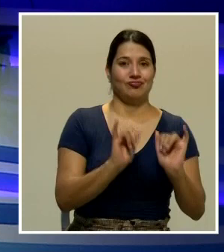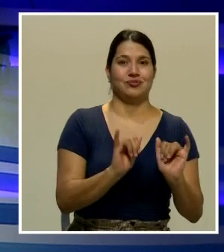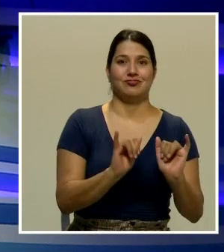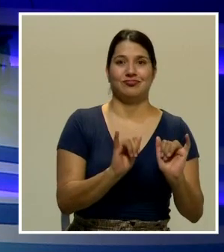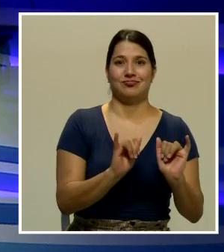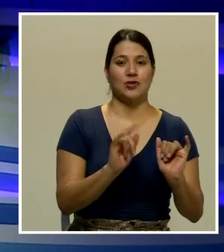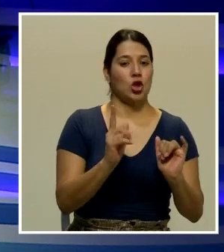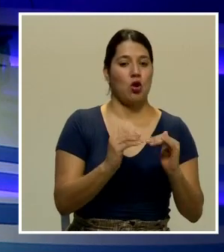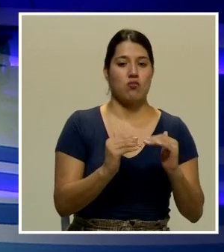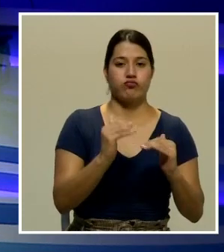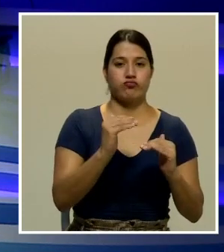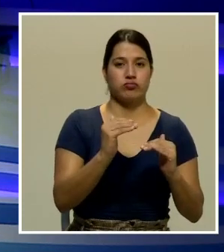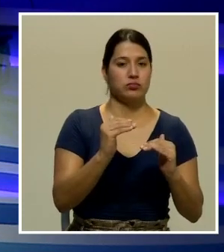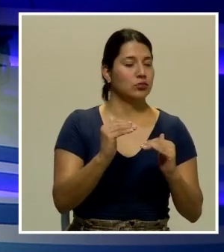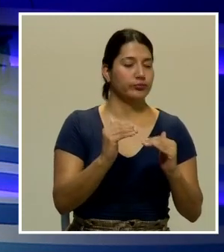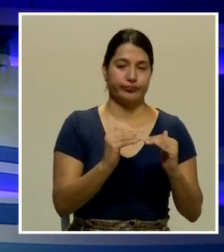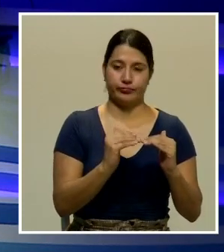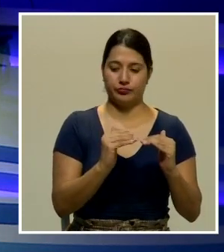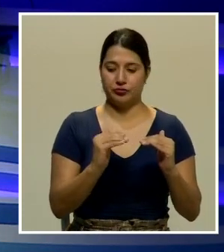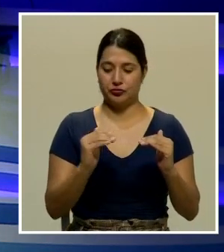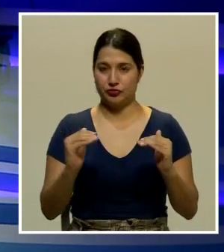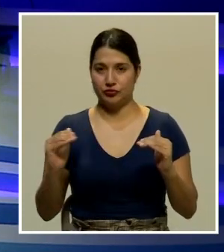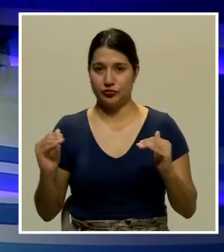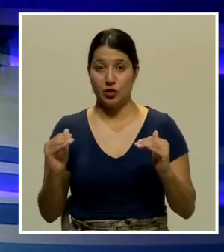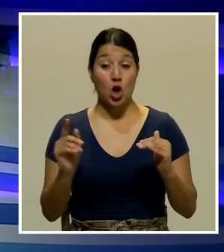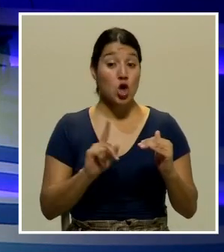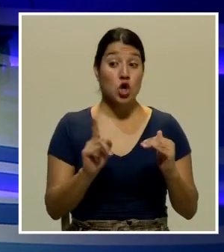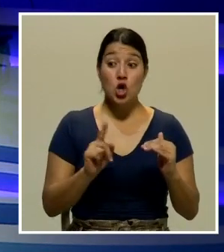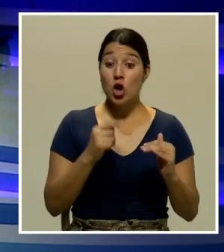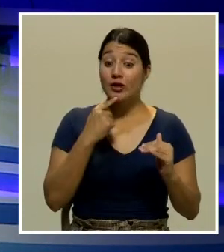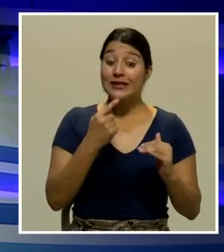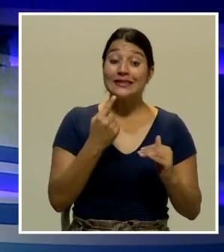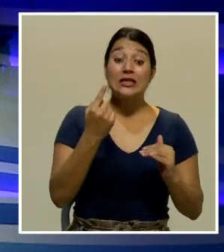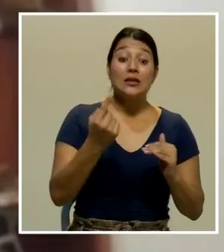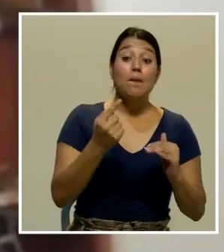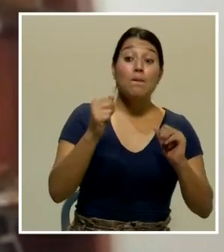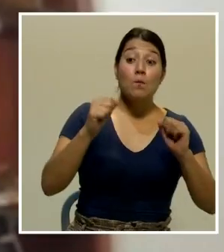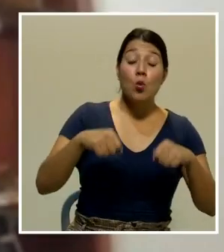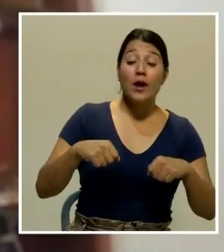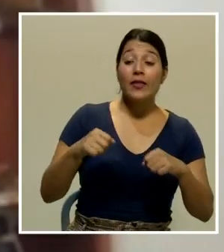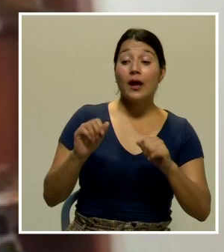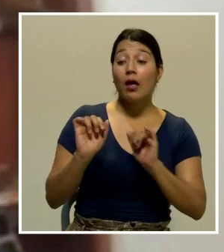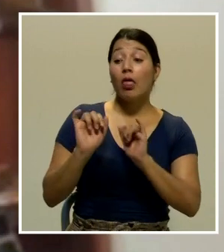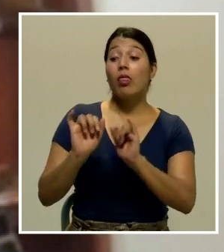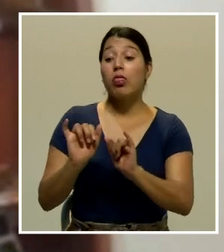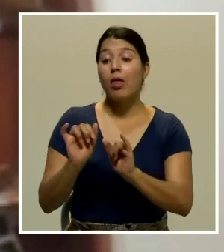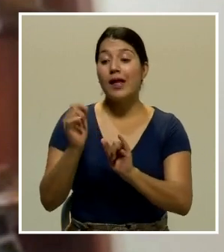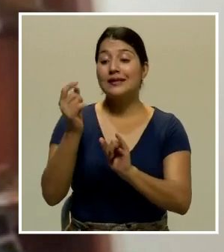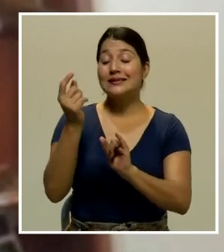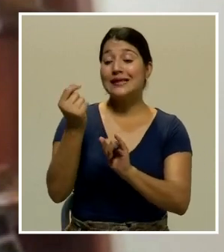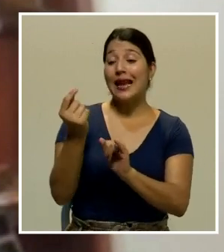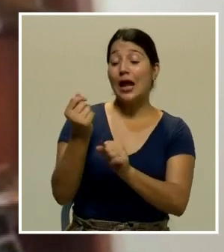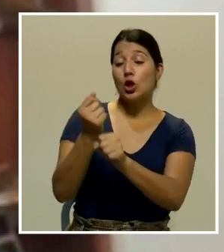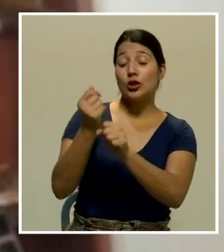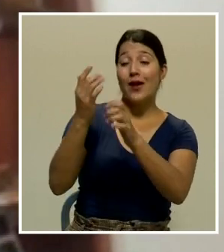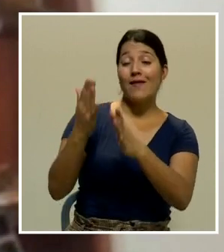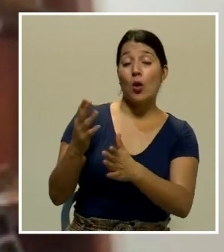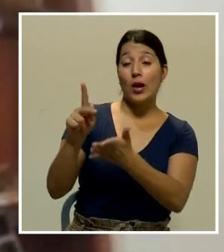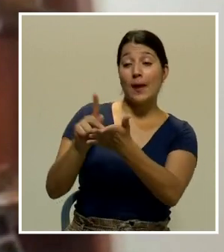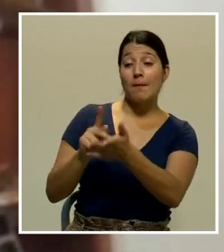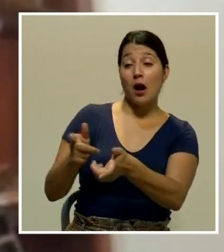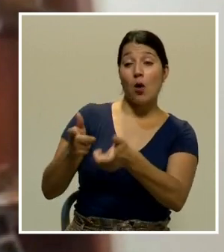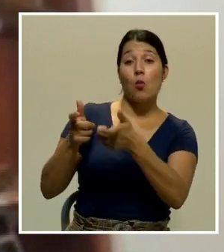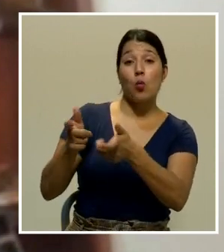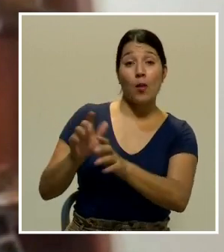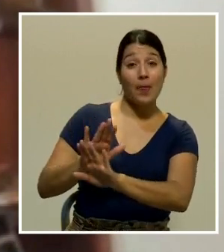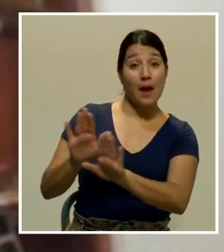norma entre los salarios altos y los salarios bajos. Y si la norma no hace esa distinción, no podemos